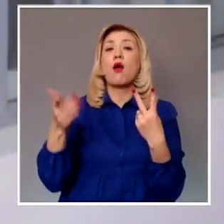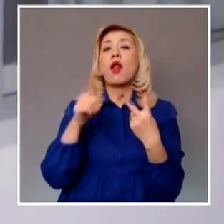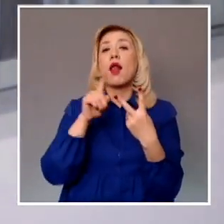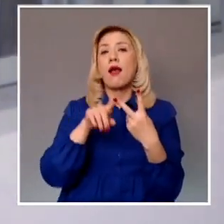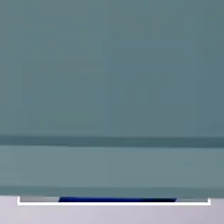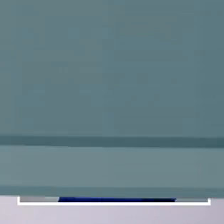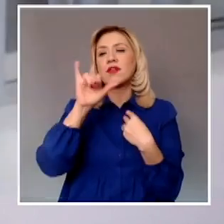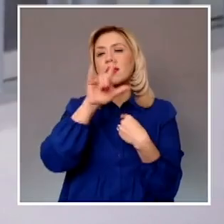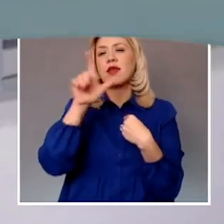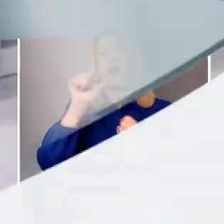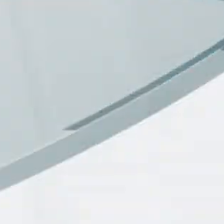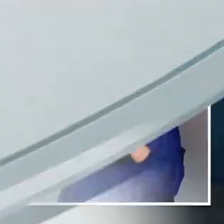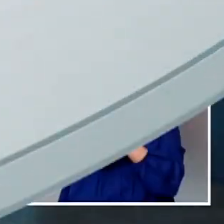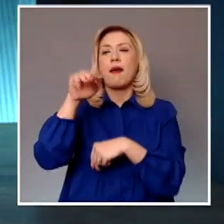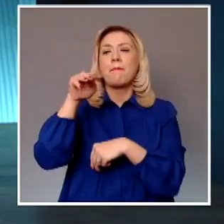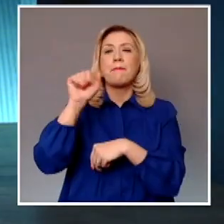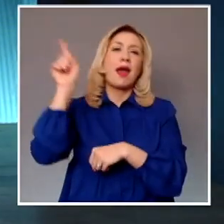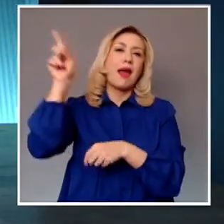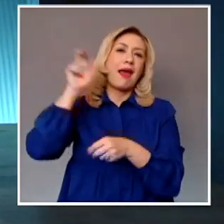Veracruz.